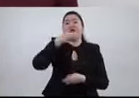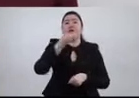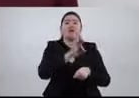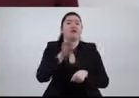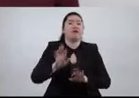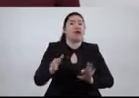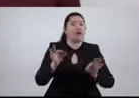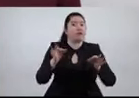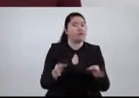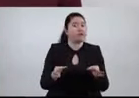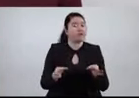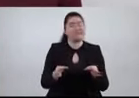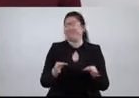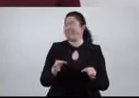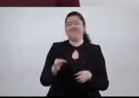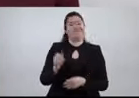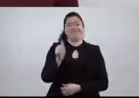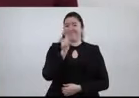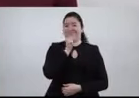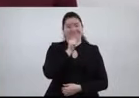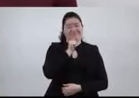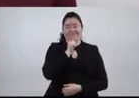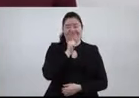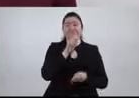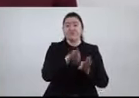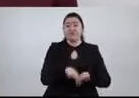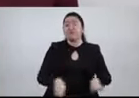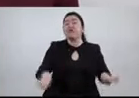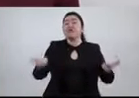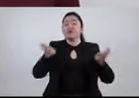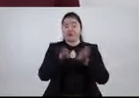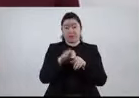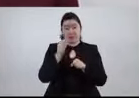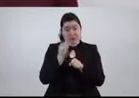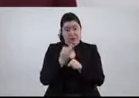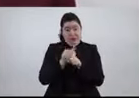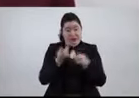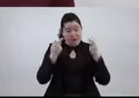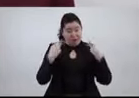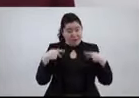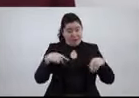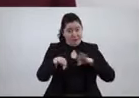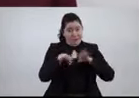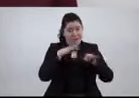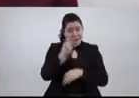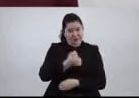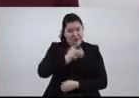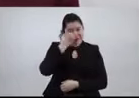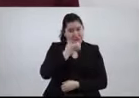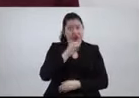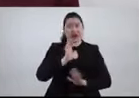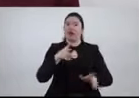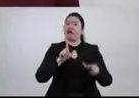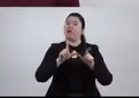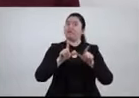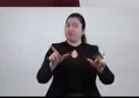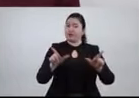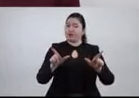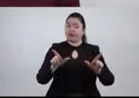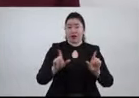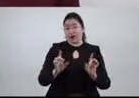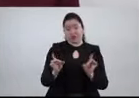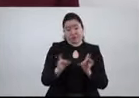cuanto a una fecha sobre esto, pero lo importante es tener a la comunidad educativa lista para que en el momento que se den las